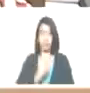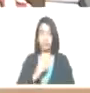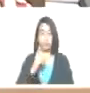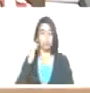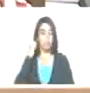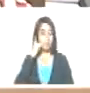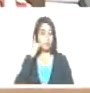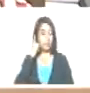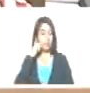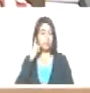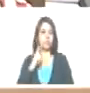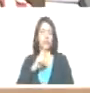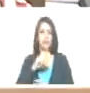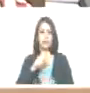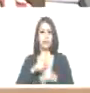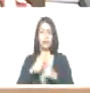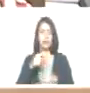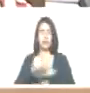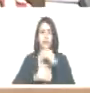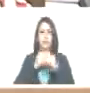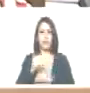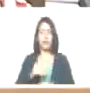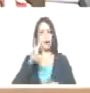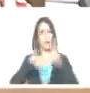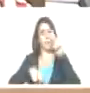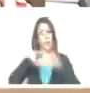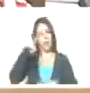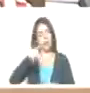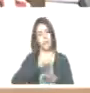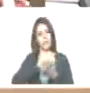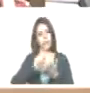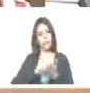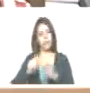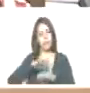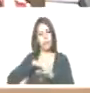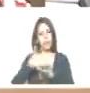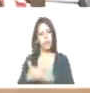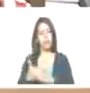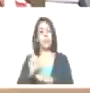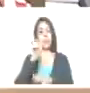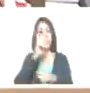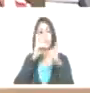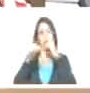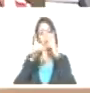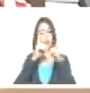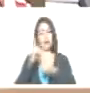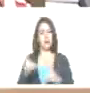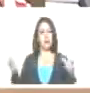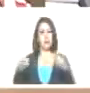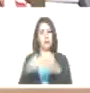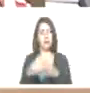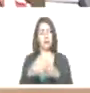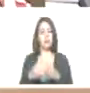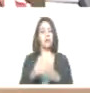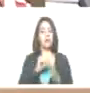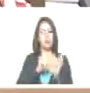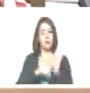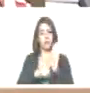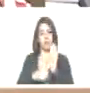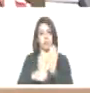con su correspondiente exposición de motivo a los efectos de su primera discusión de conformidad con lo establecido en el